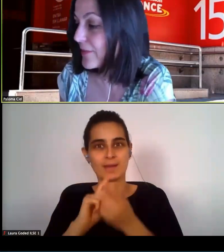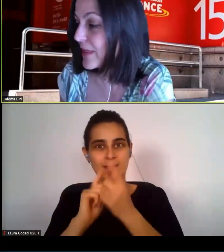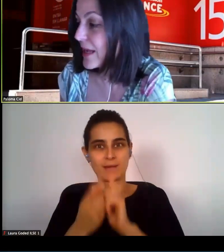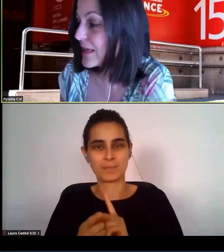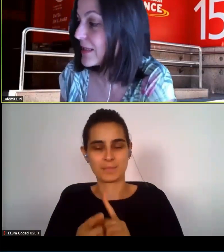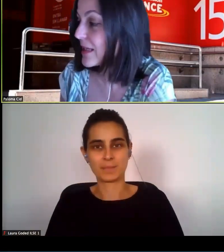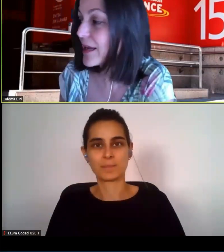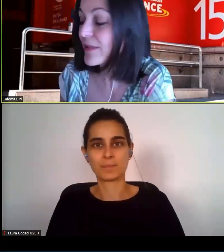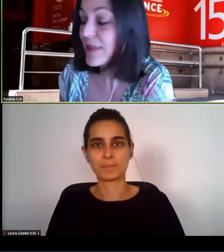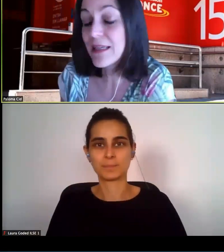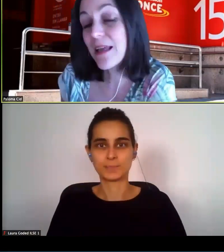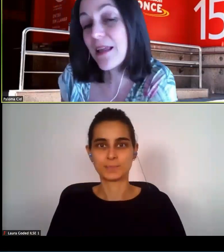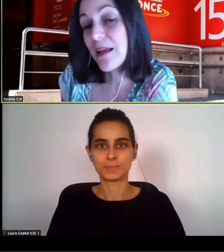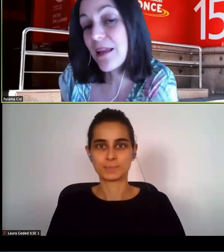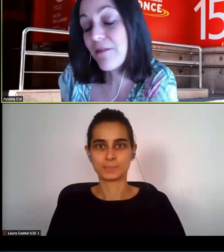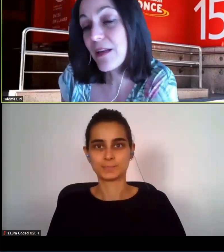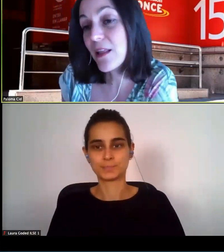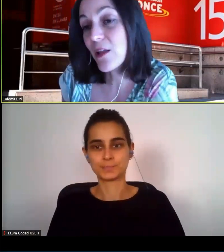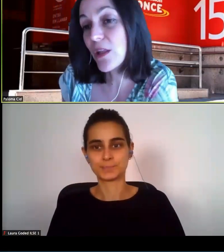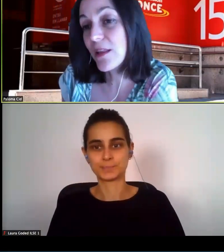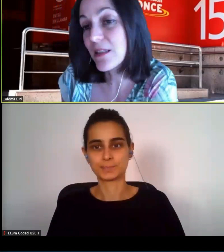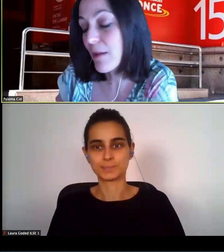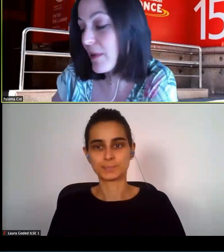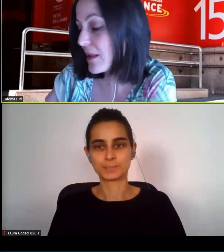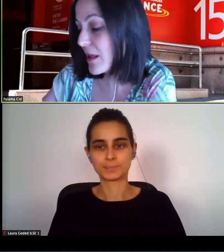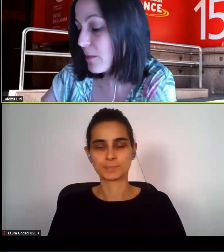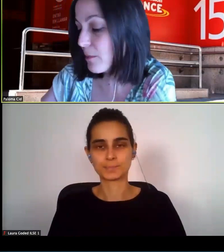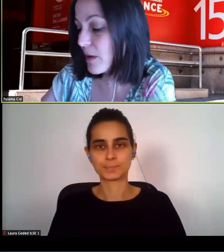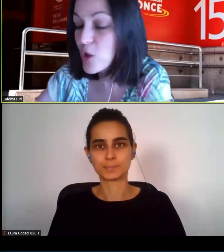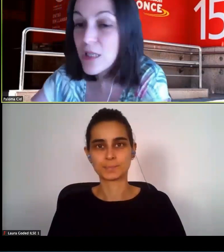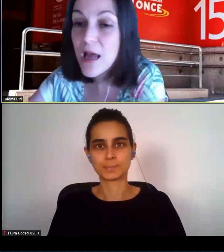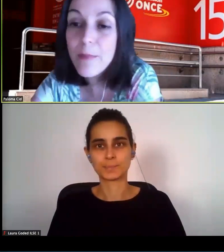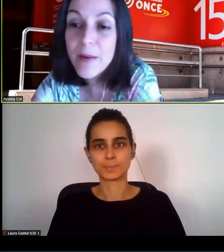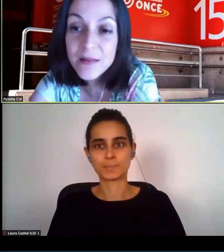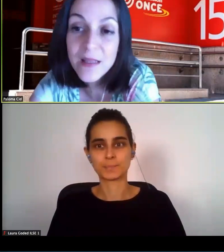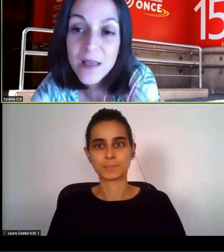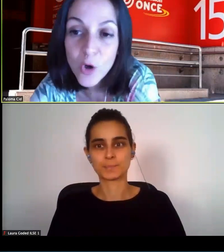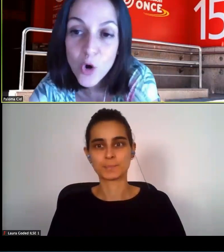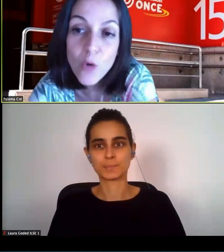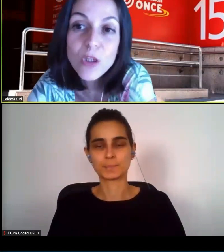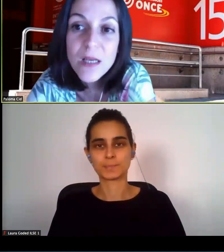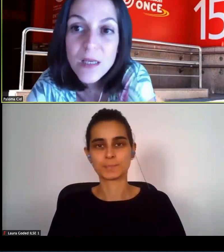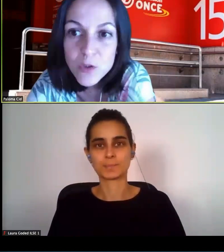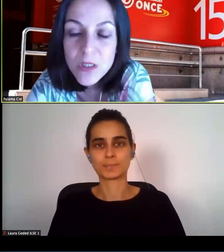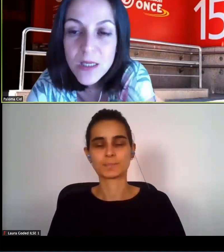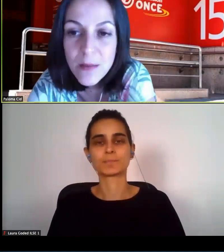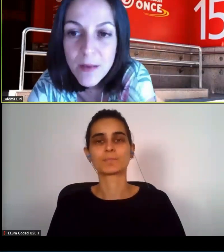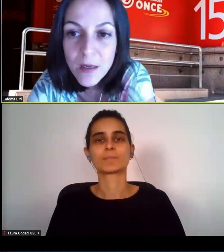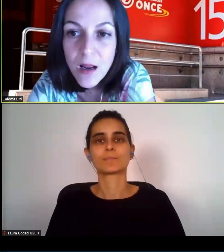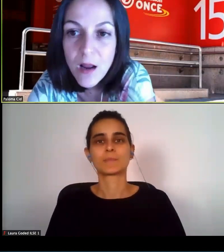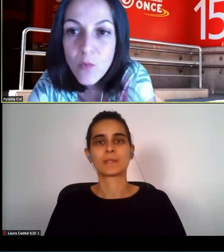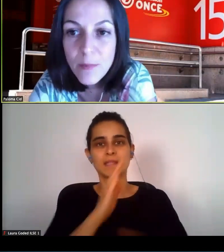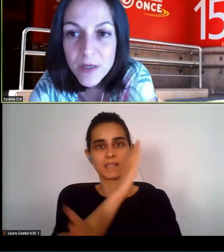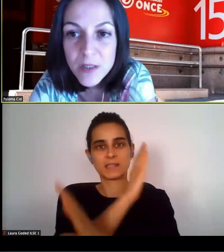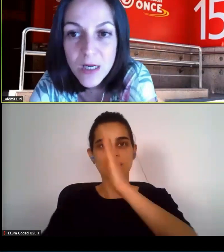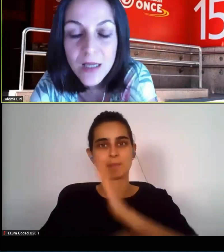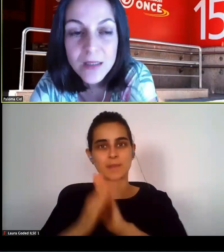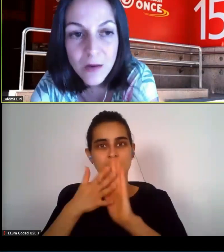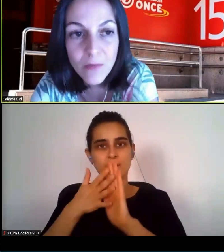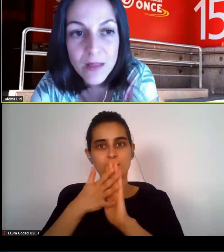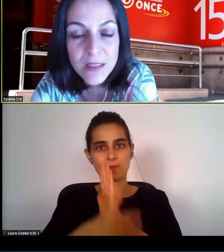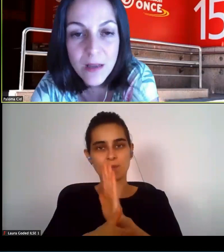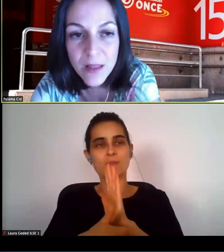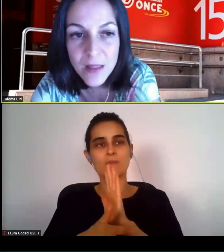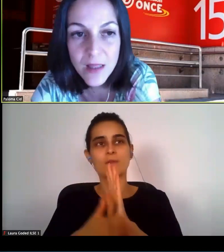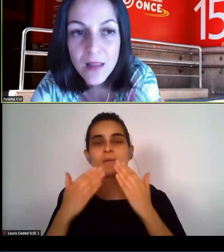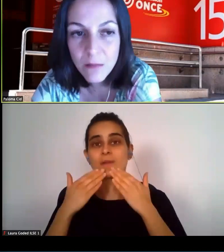De esta definición de discapacidad vamos a aprender cómo tenemos que llamar a una persona que tenga